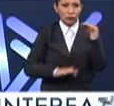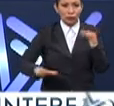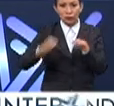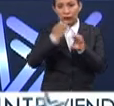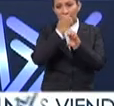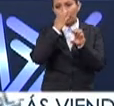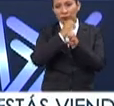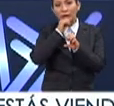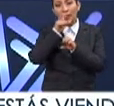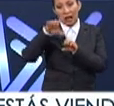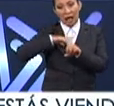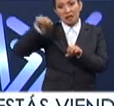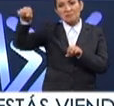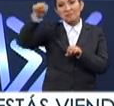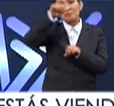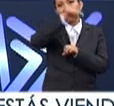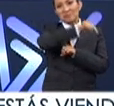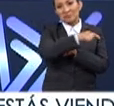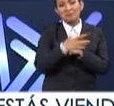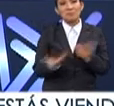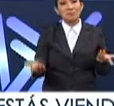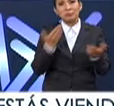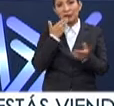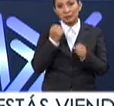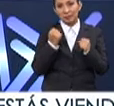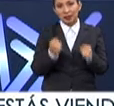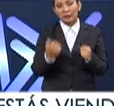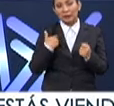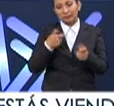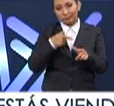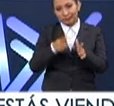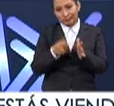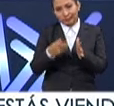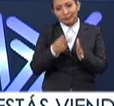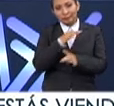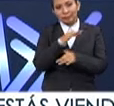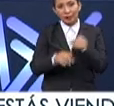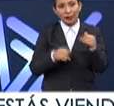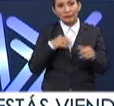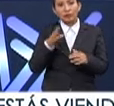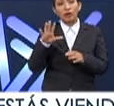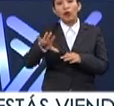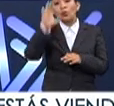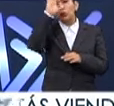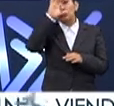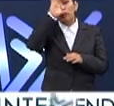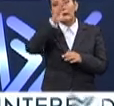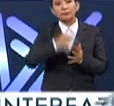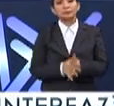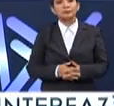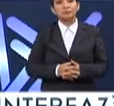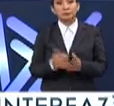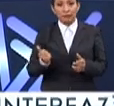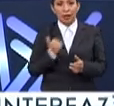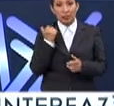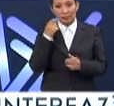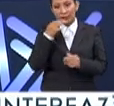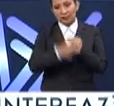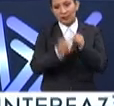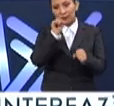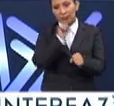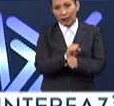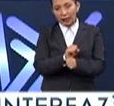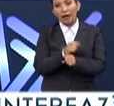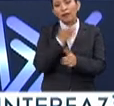estados también se vive de forma muy muy fuerte y muy permanente todas lo que es la cultura así que pues aprovecho este fin de